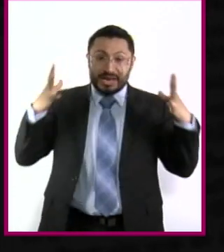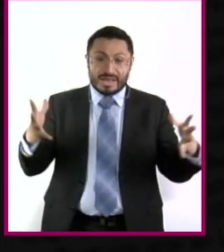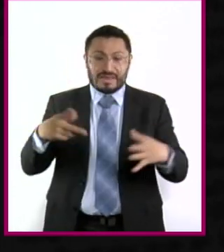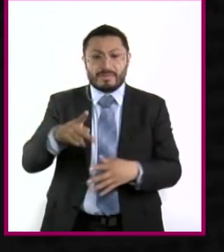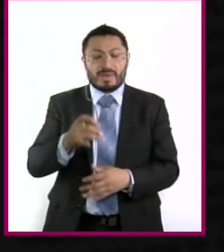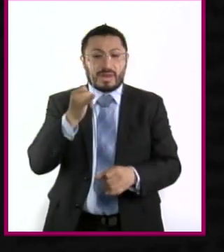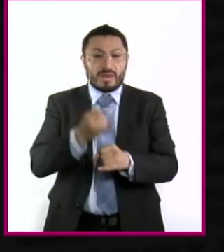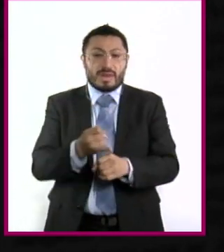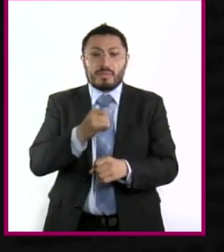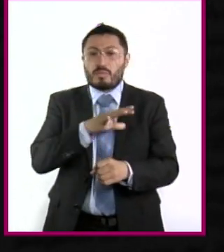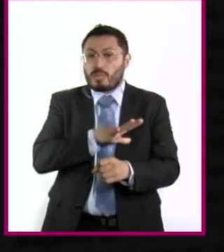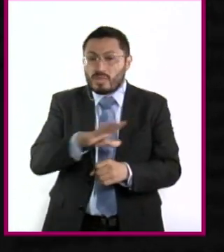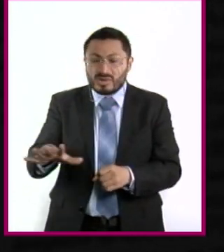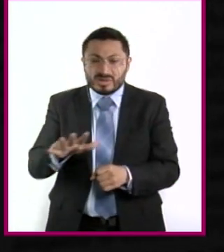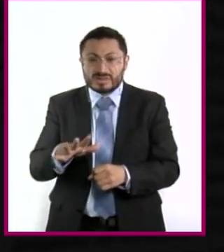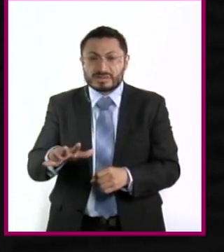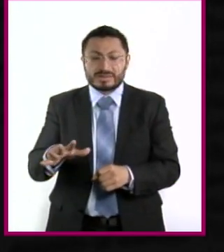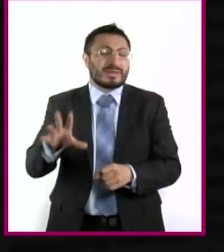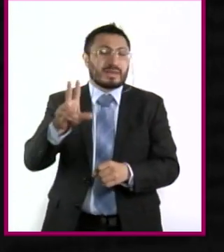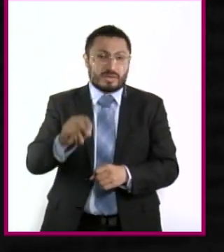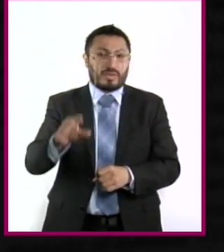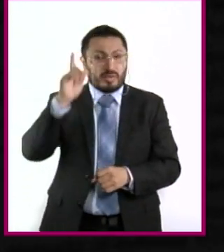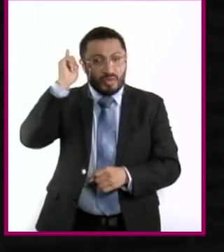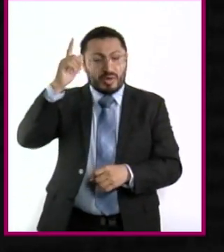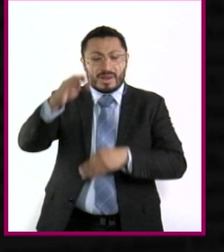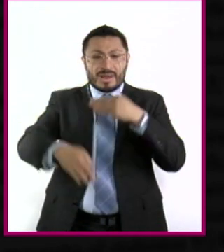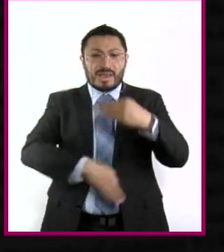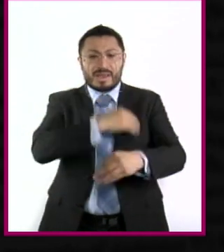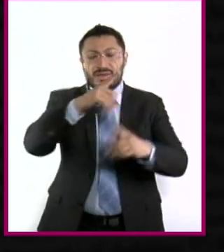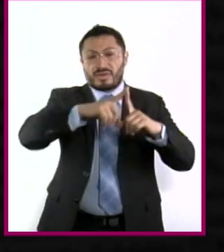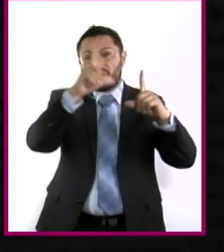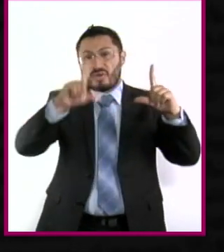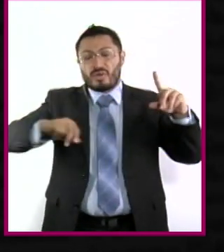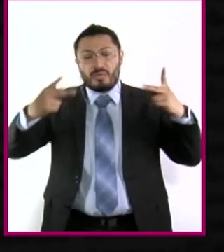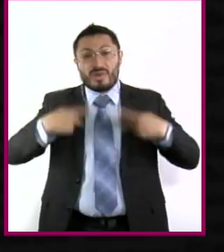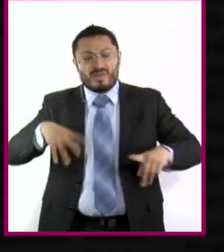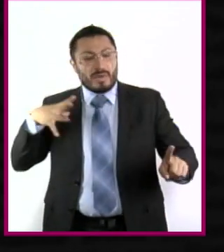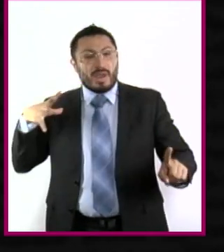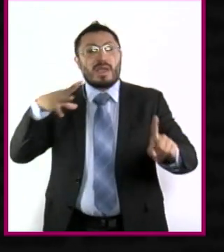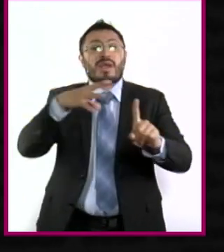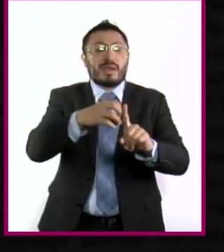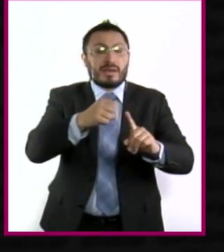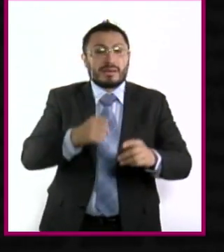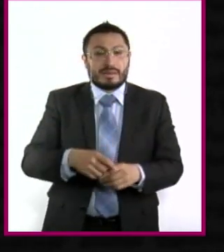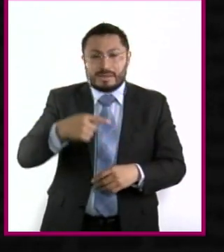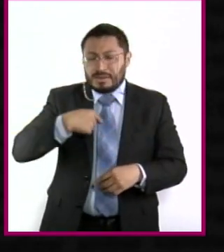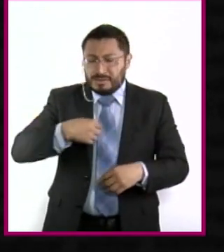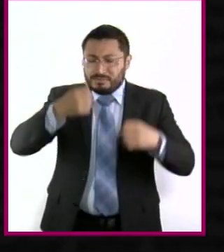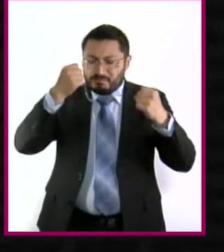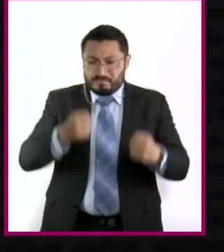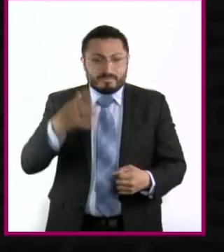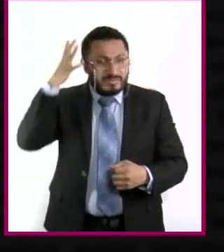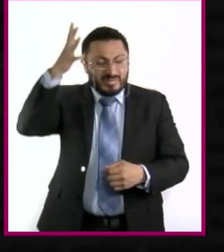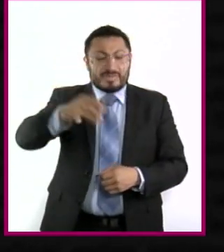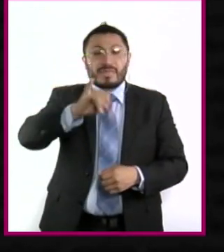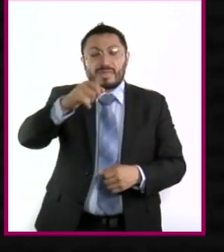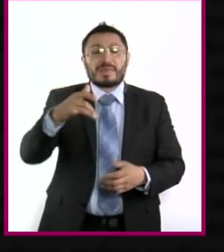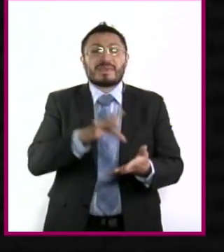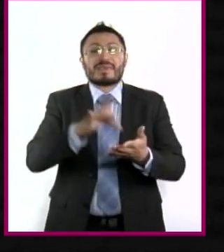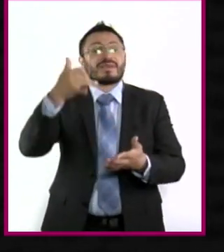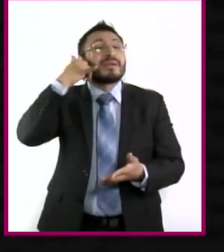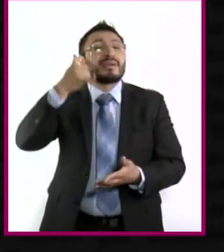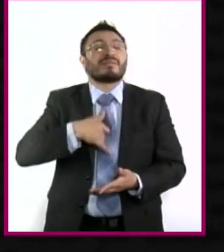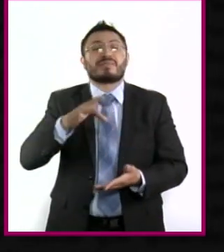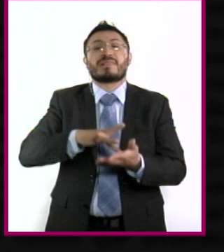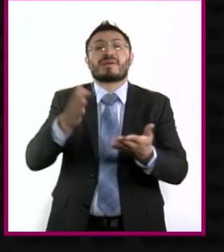Ojalá todos los mexicanos nos unamos para lograrlo. Así será, estoy segura. Muchas gracias por tomar la llamada.